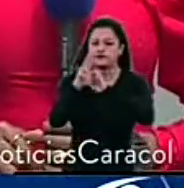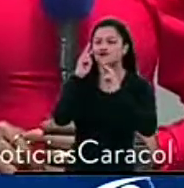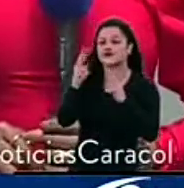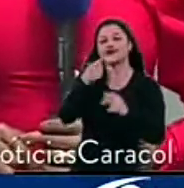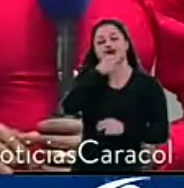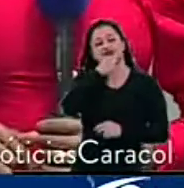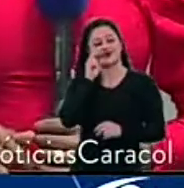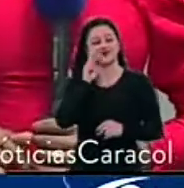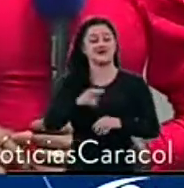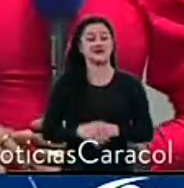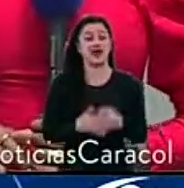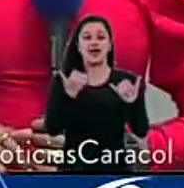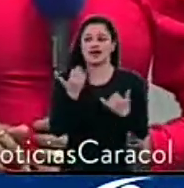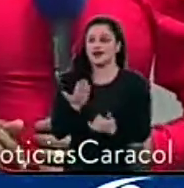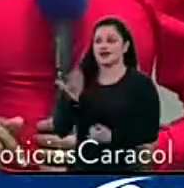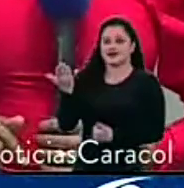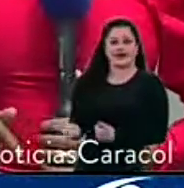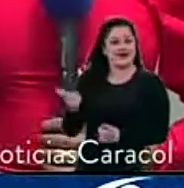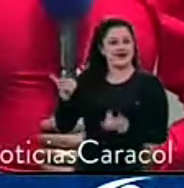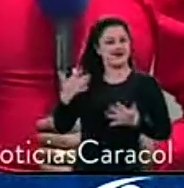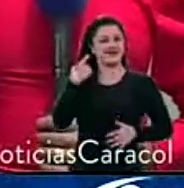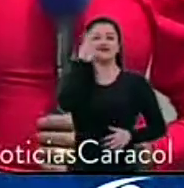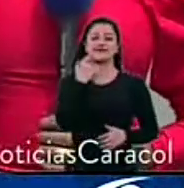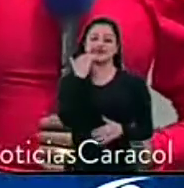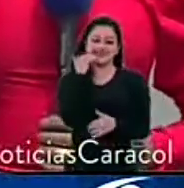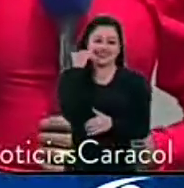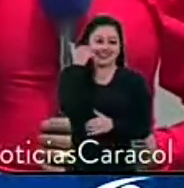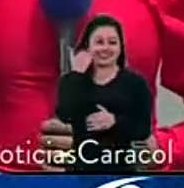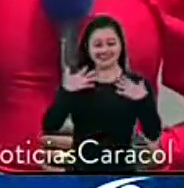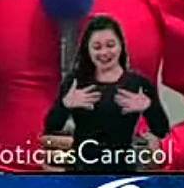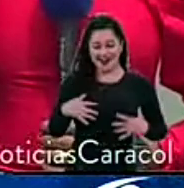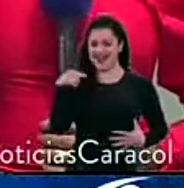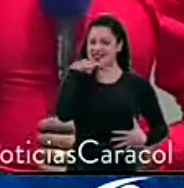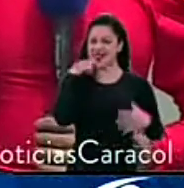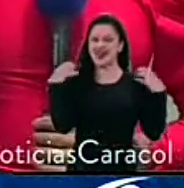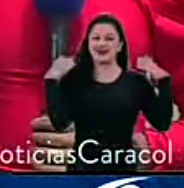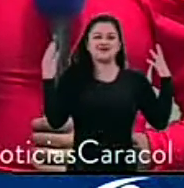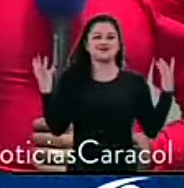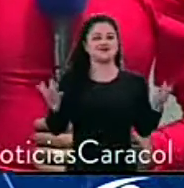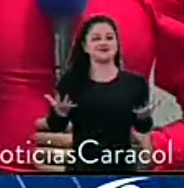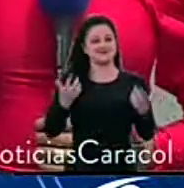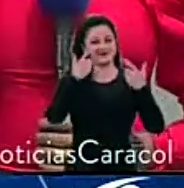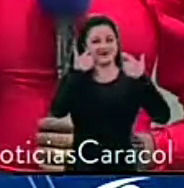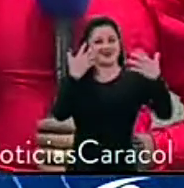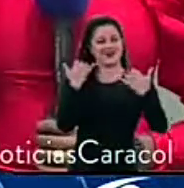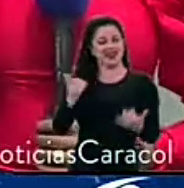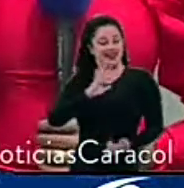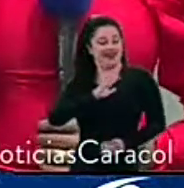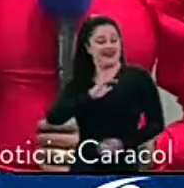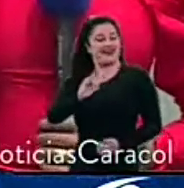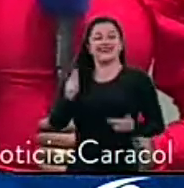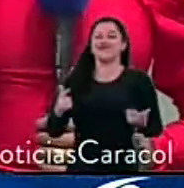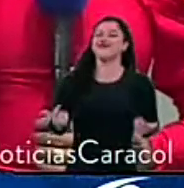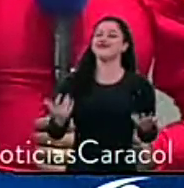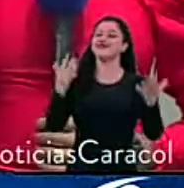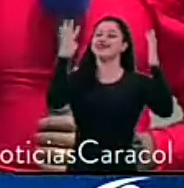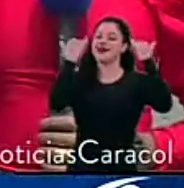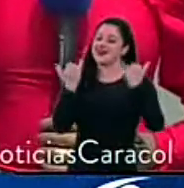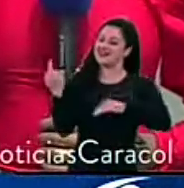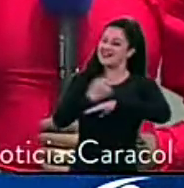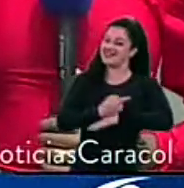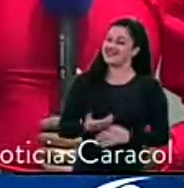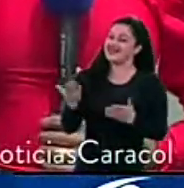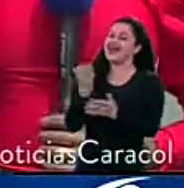que me encanta saludarla con esta buena nueva de la Feria de Cali, espectacular. Stephanie, un abrazo. ¿Qué puedes contarnos a esta hora? Adelante.